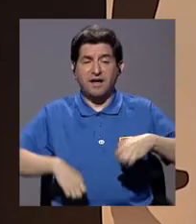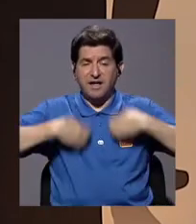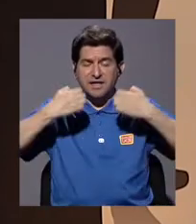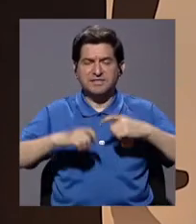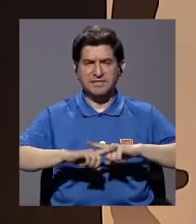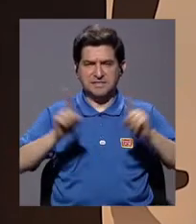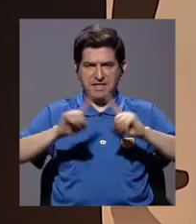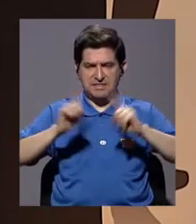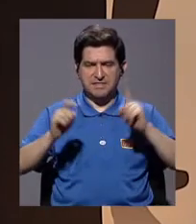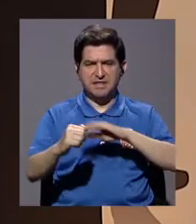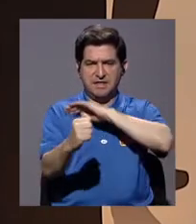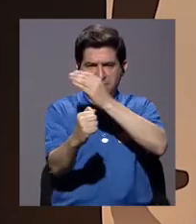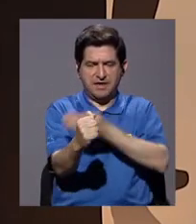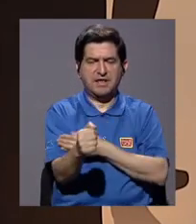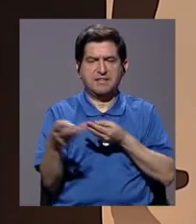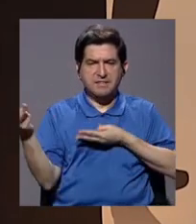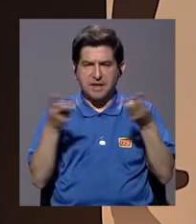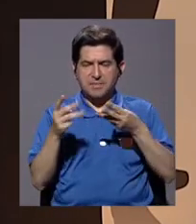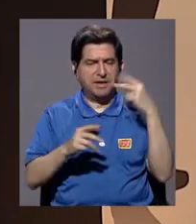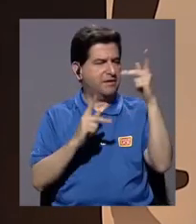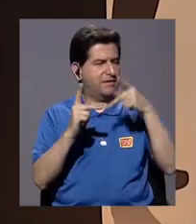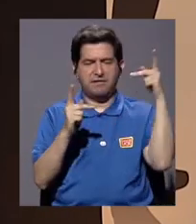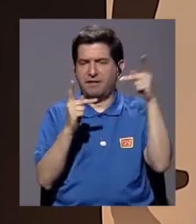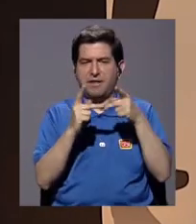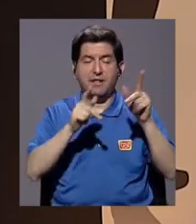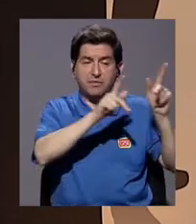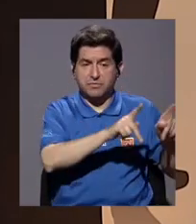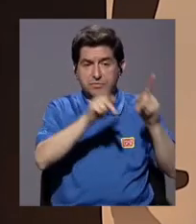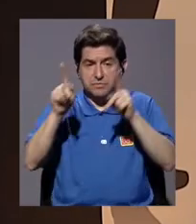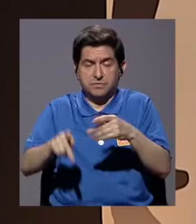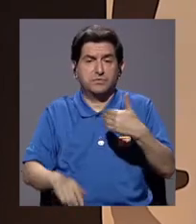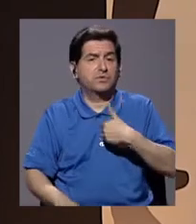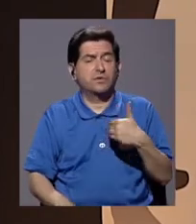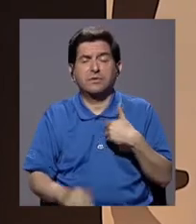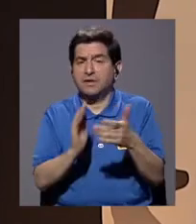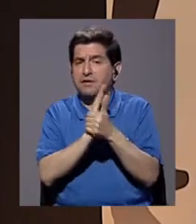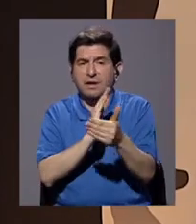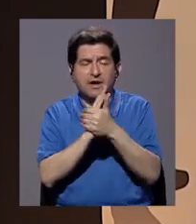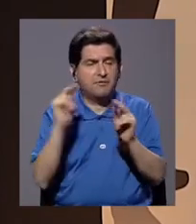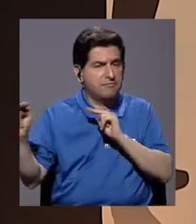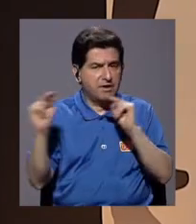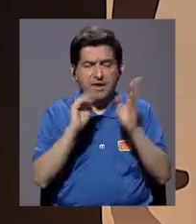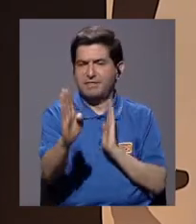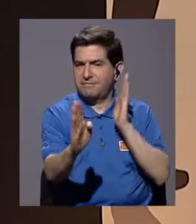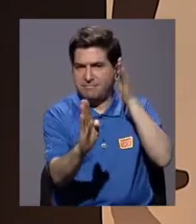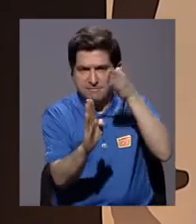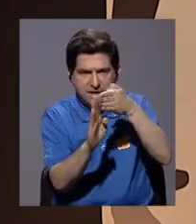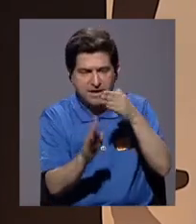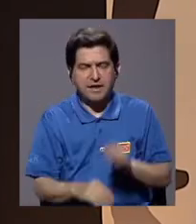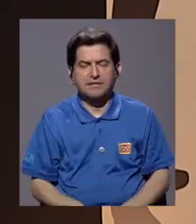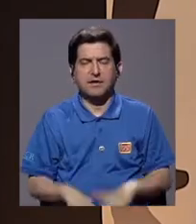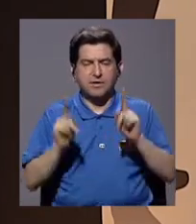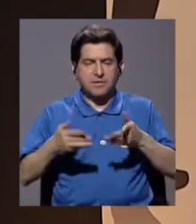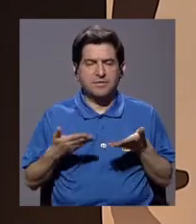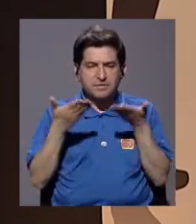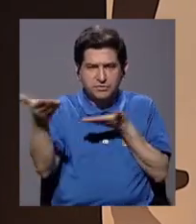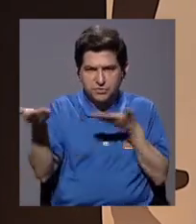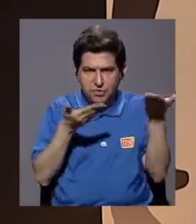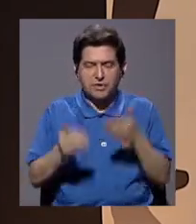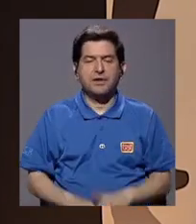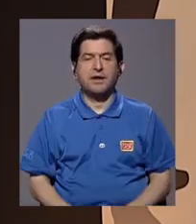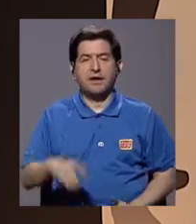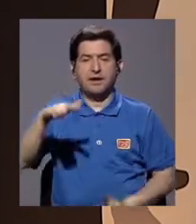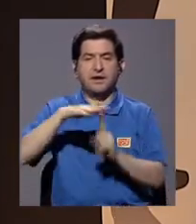hay asimetrías de poder, porque los mercados son imperfectos, porque los usuarios no tienen la capacidad de negociar directamente con un prestador, y